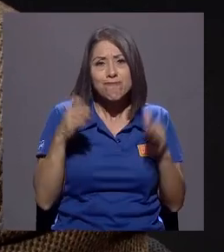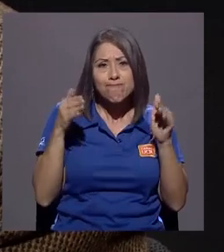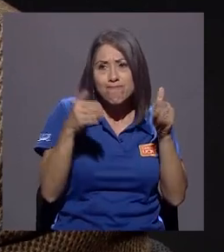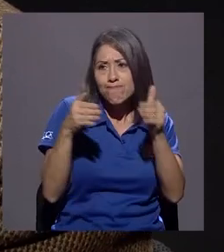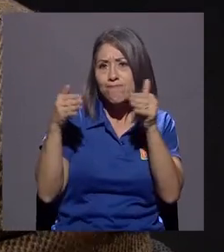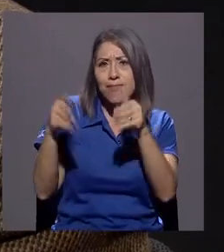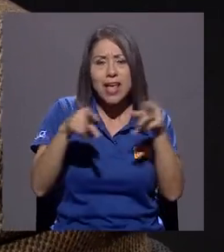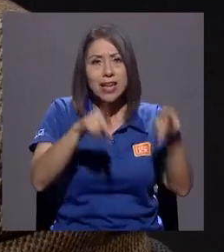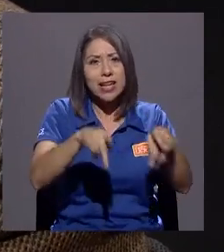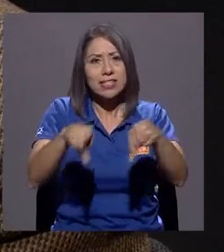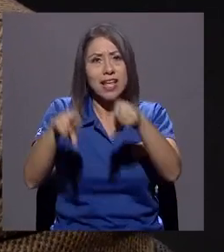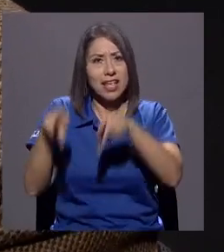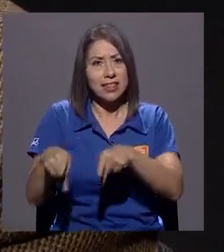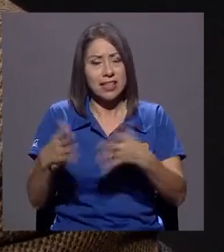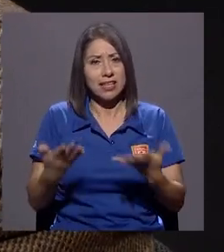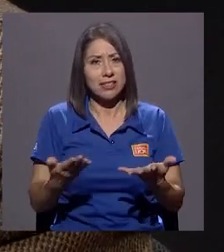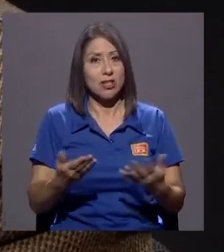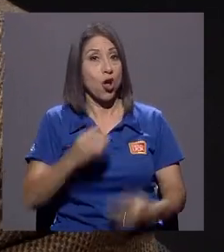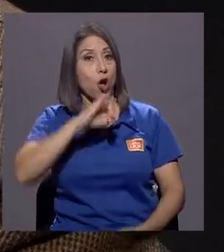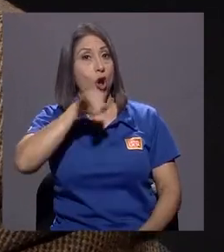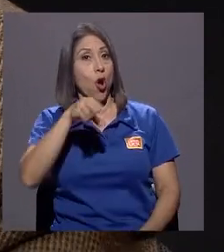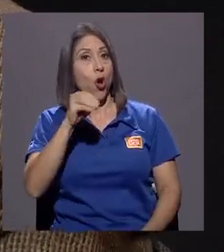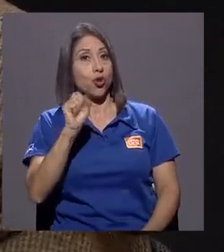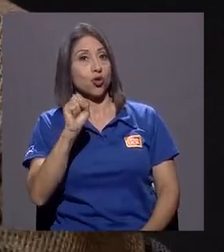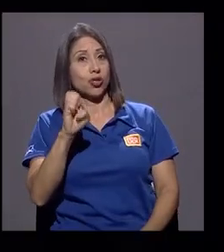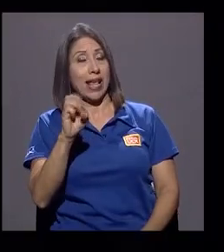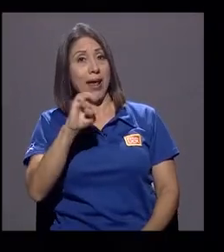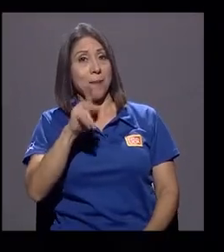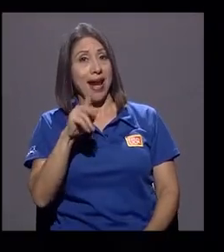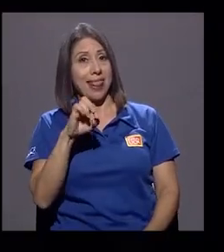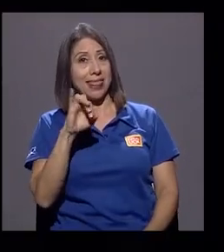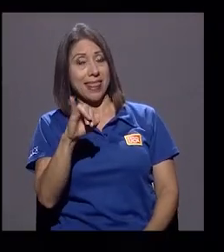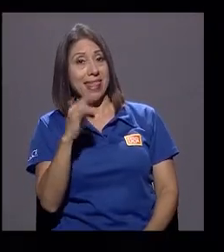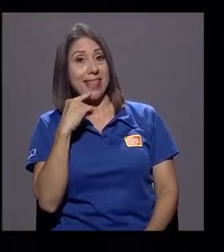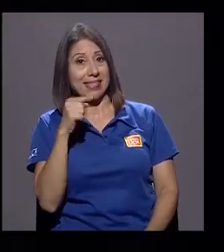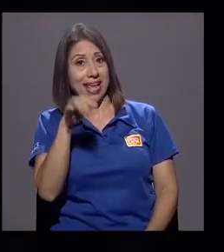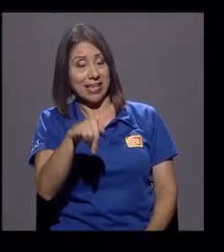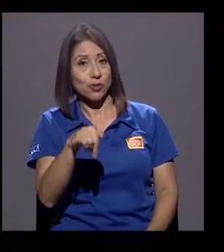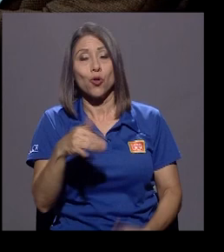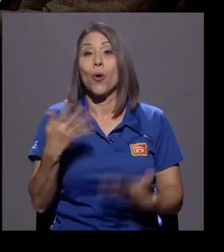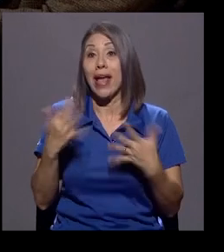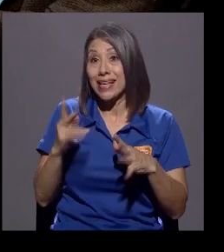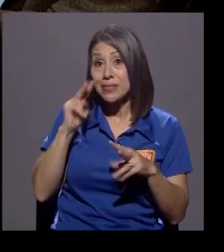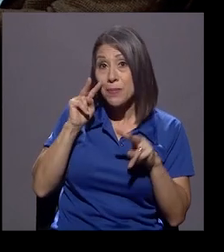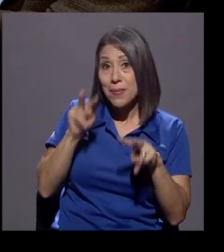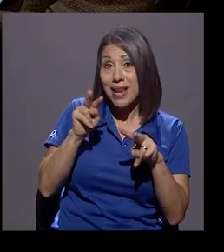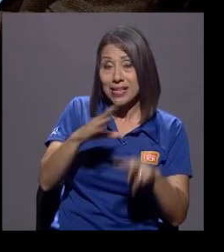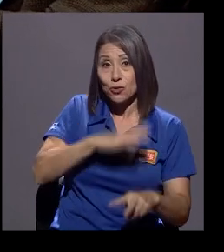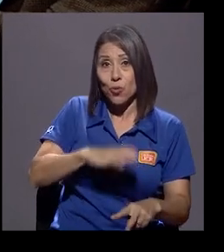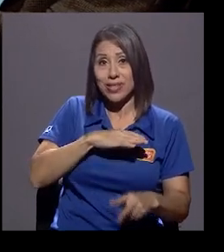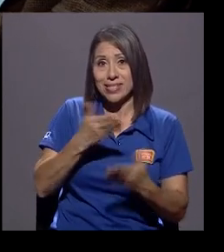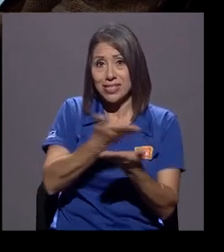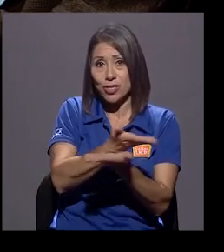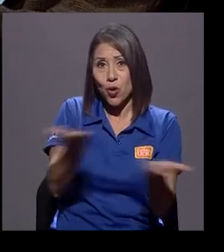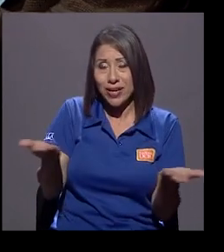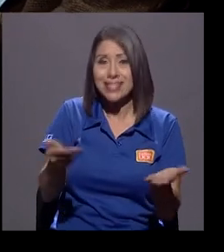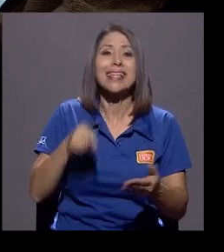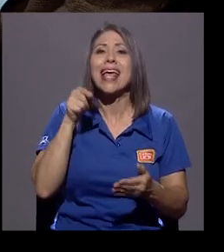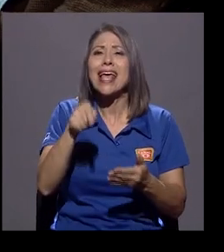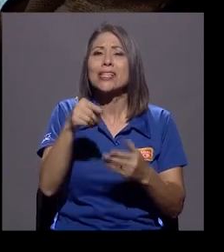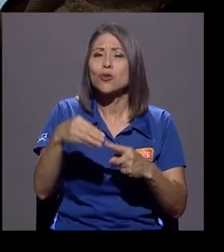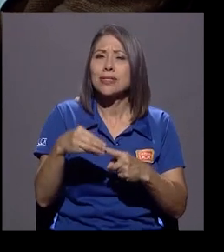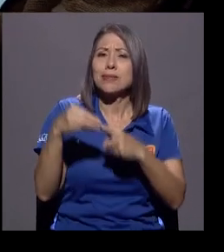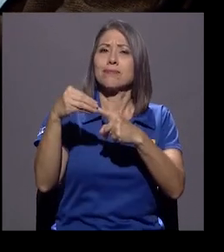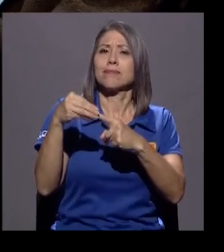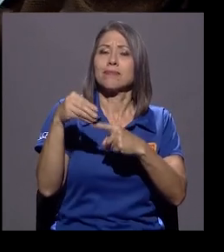sino no tiene otro propósito josemari decía mientras en condiciones eso tiene que hacer es esa es la esencia digamos y el